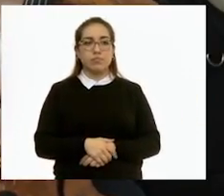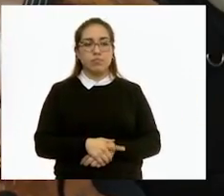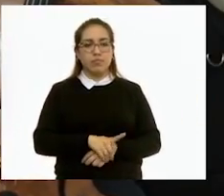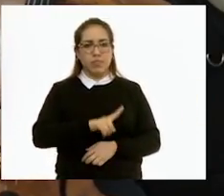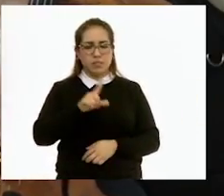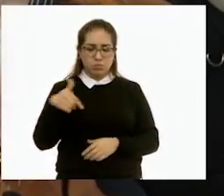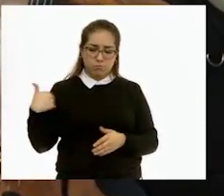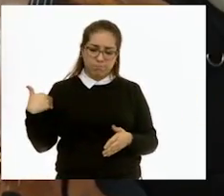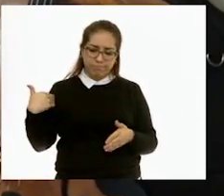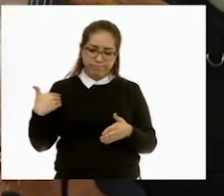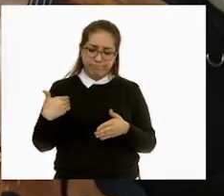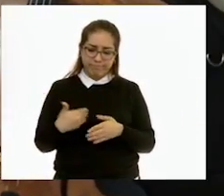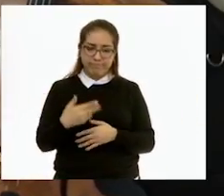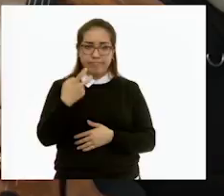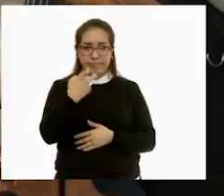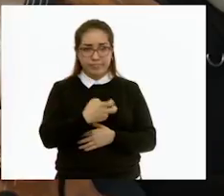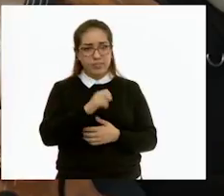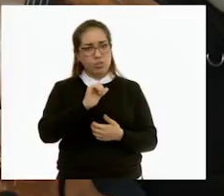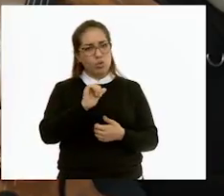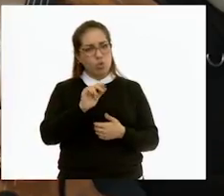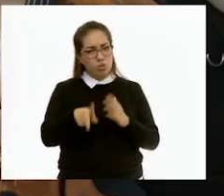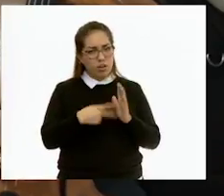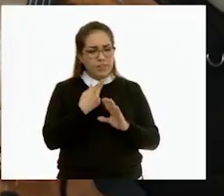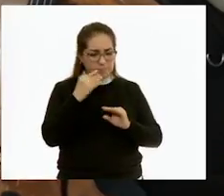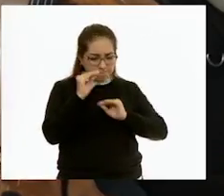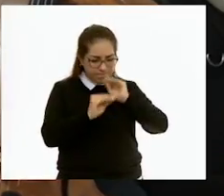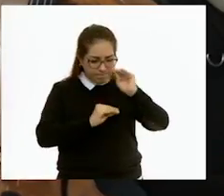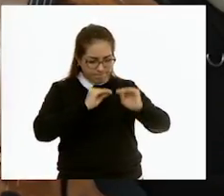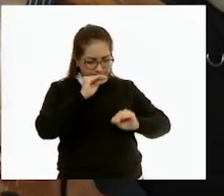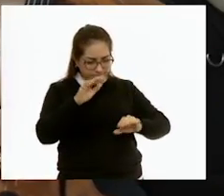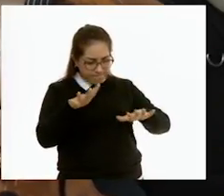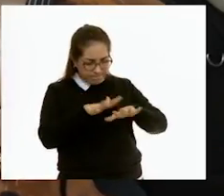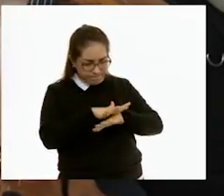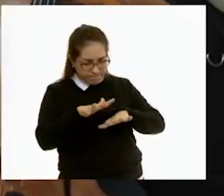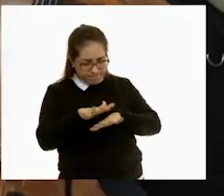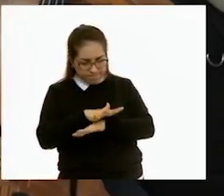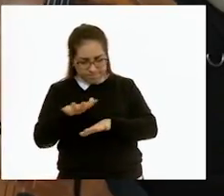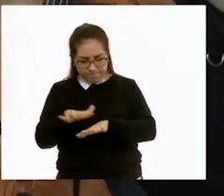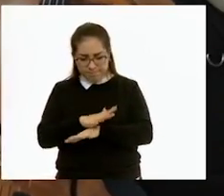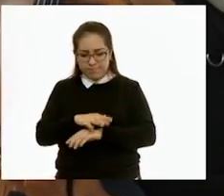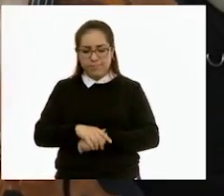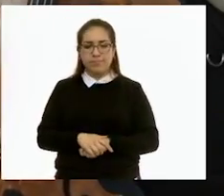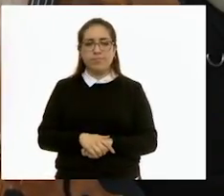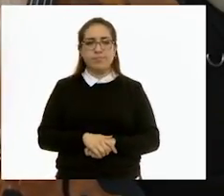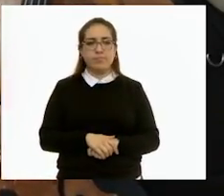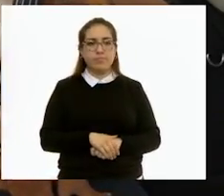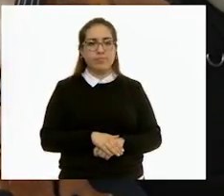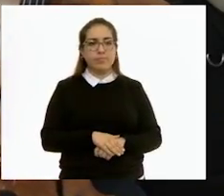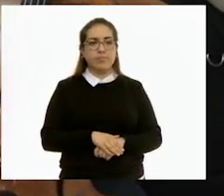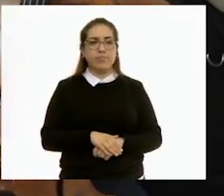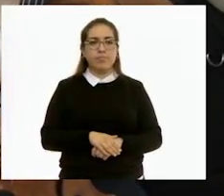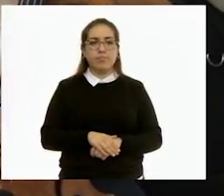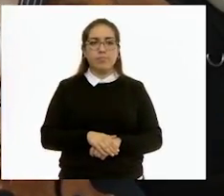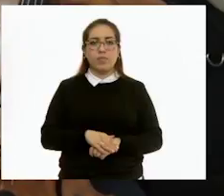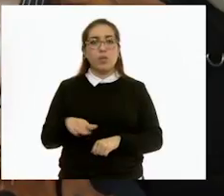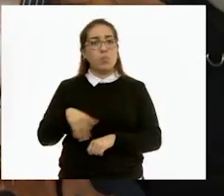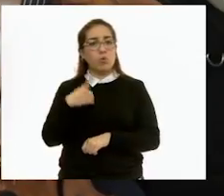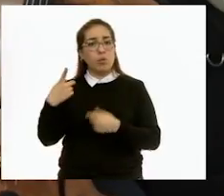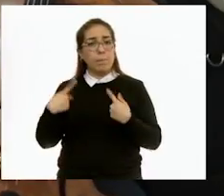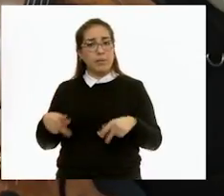Después, el instrumento sufre otras modificaciones, pero no debido a los constructores solamente, sino también a los